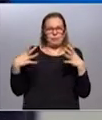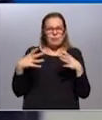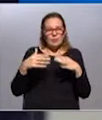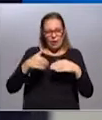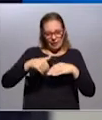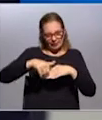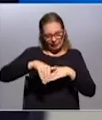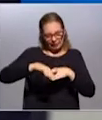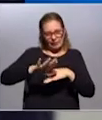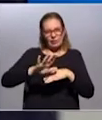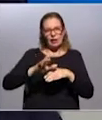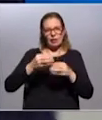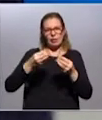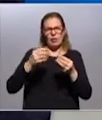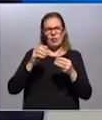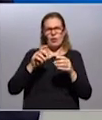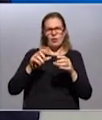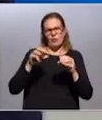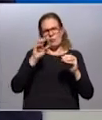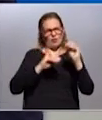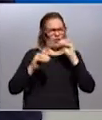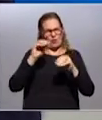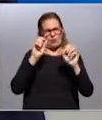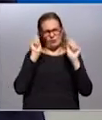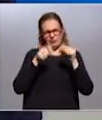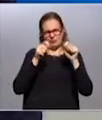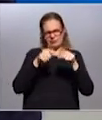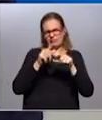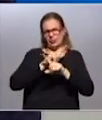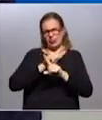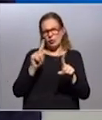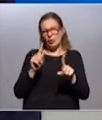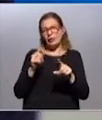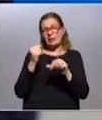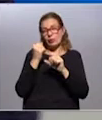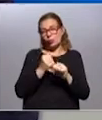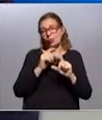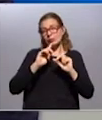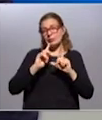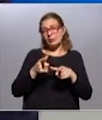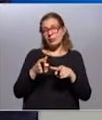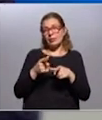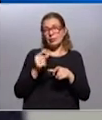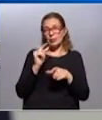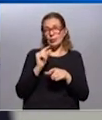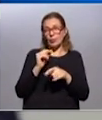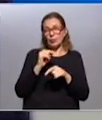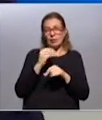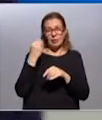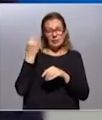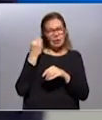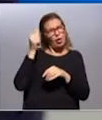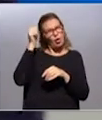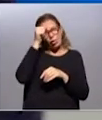se mantenga de que no se va and alice este se inauguró también hace el fin de semana